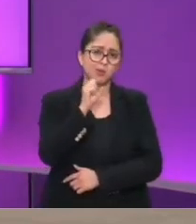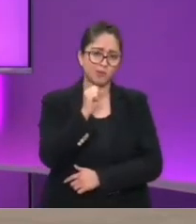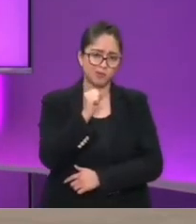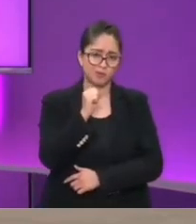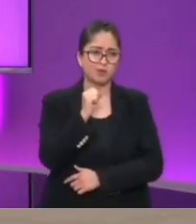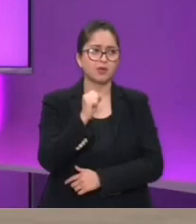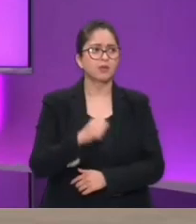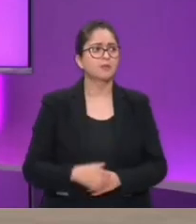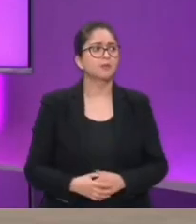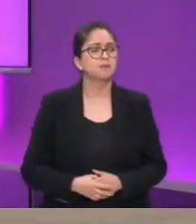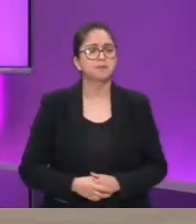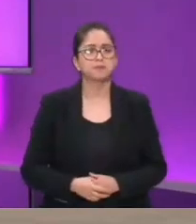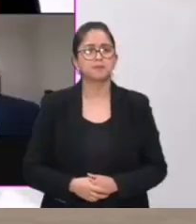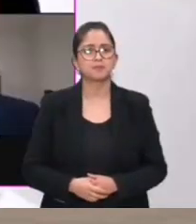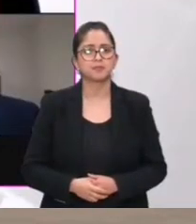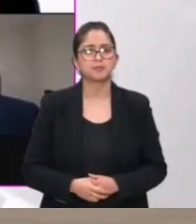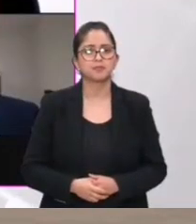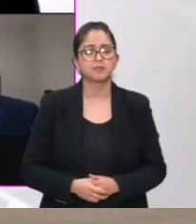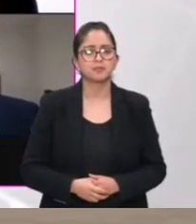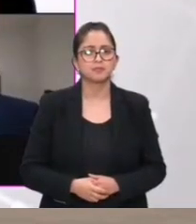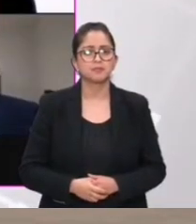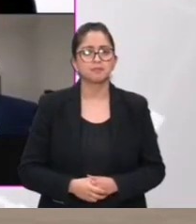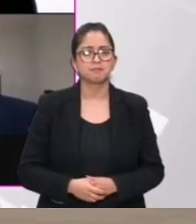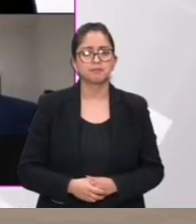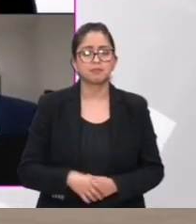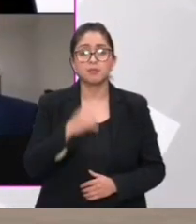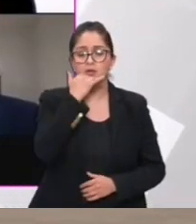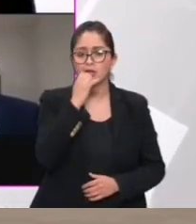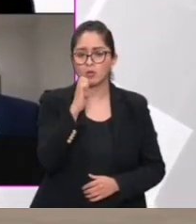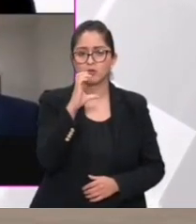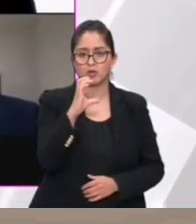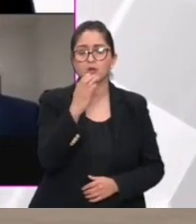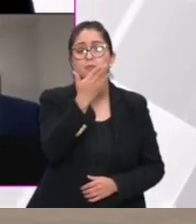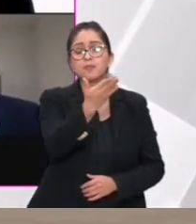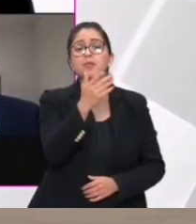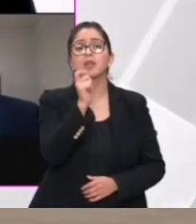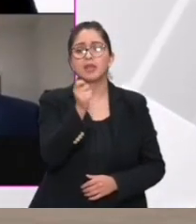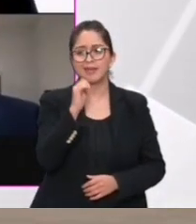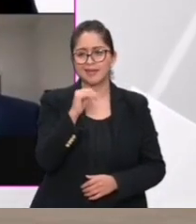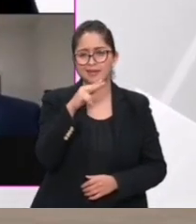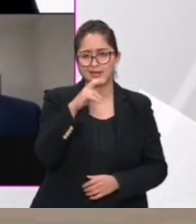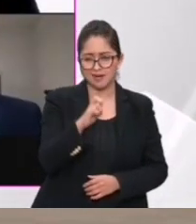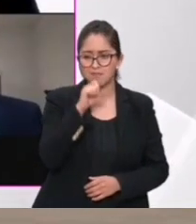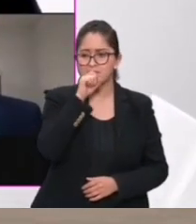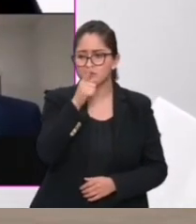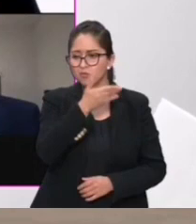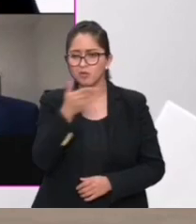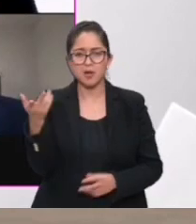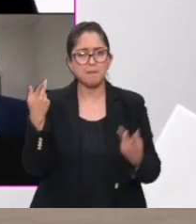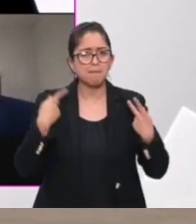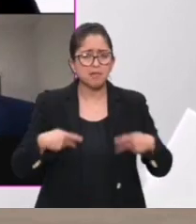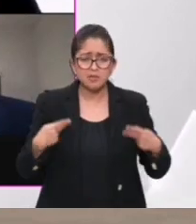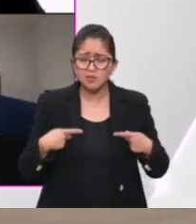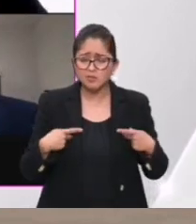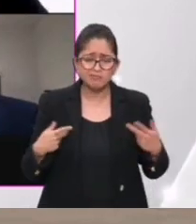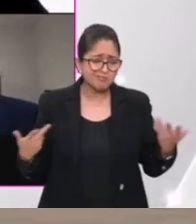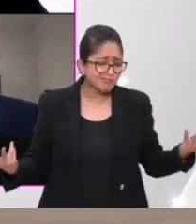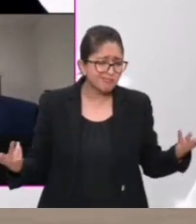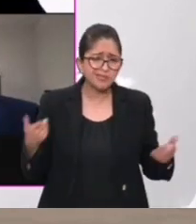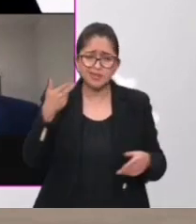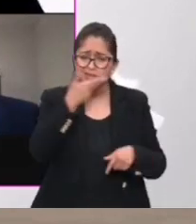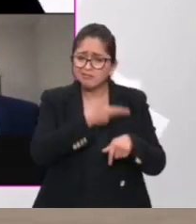Adelante, Carolina. Antes que nada, agradecer a Línea la invitación, compañeros, y este tema es un tema que es